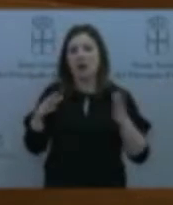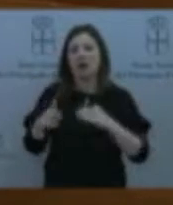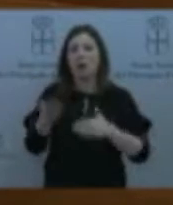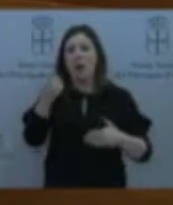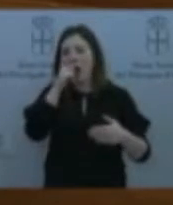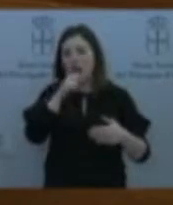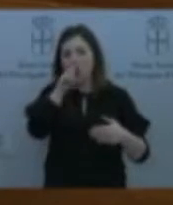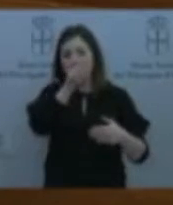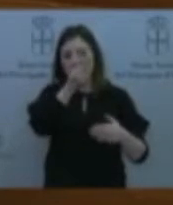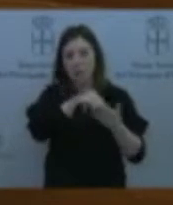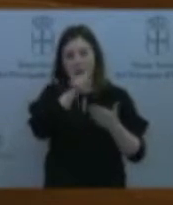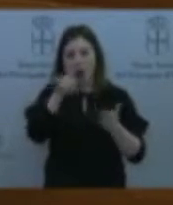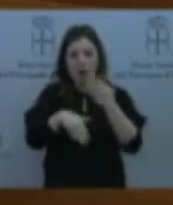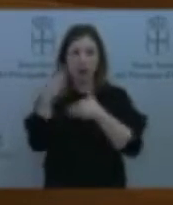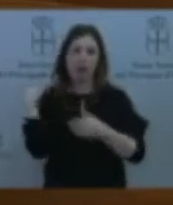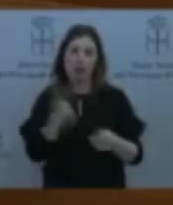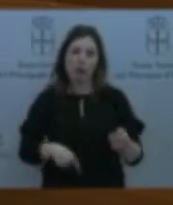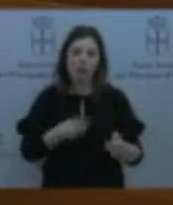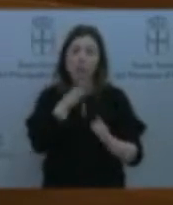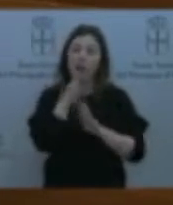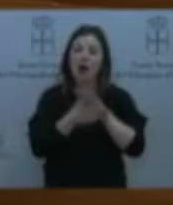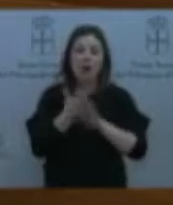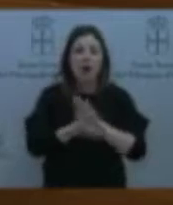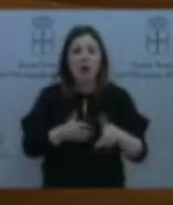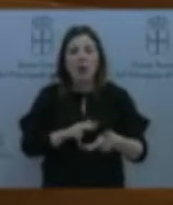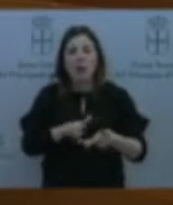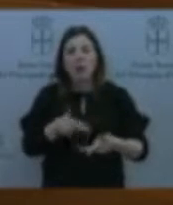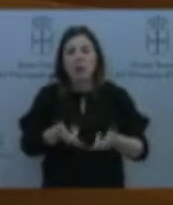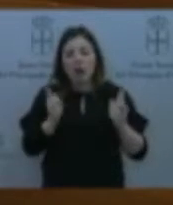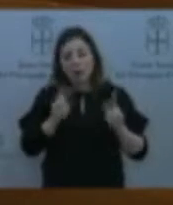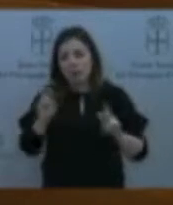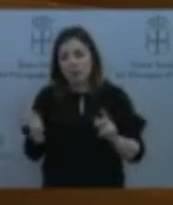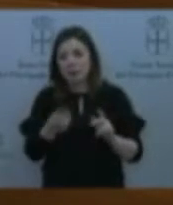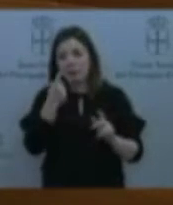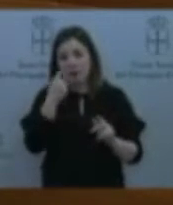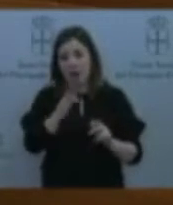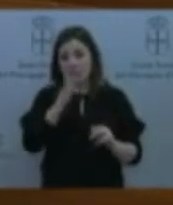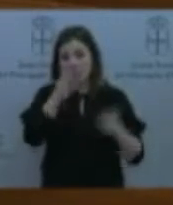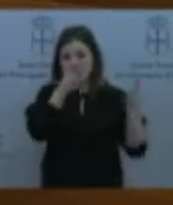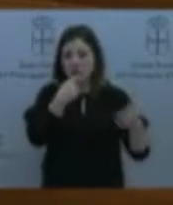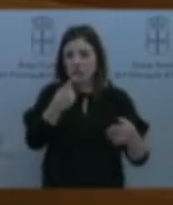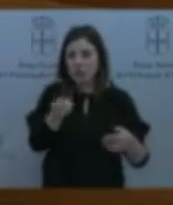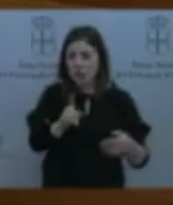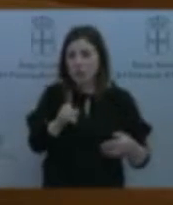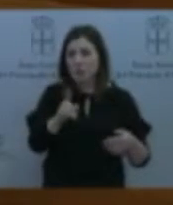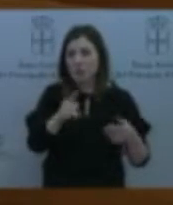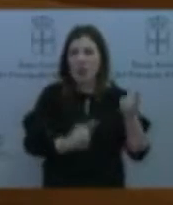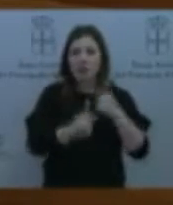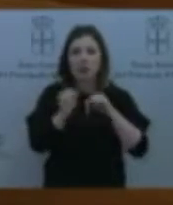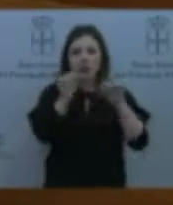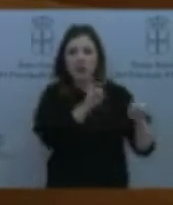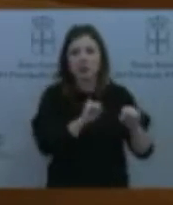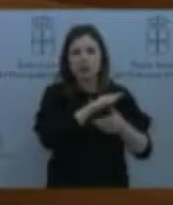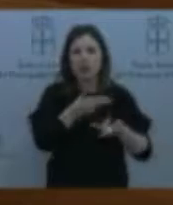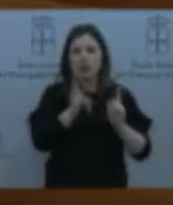democracia, hablaban de... mire, y además ustedes decían, no, mientras algunos defendíamos democracia, ustedes defendían dictadura o algo así. A